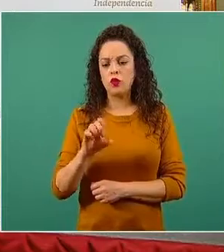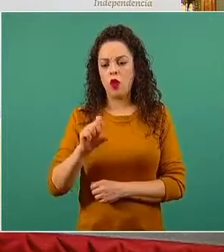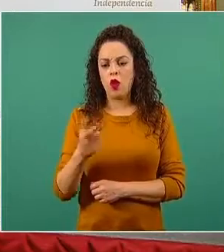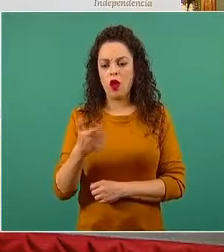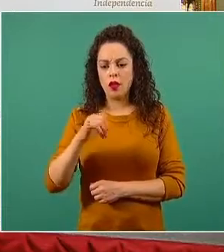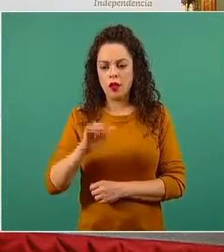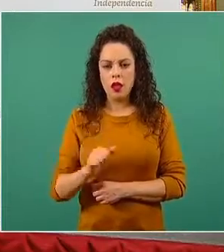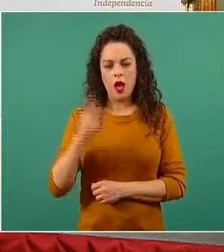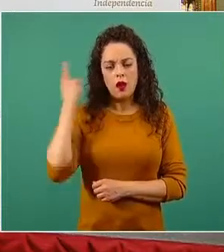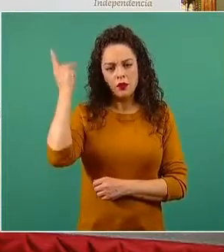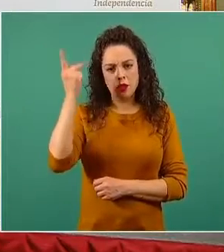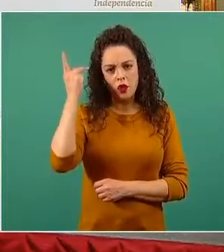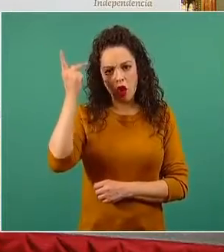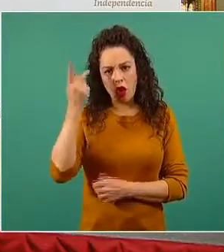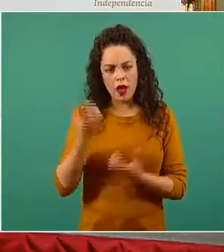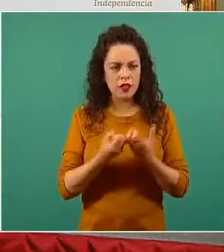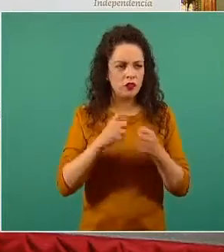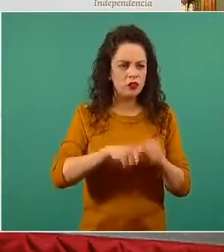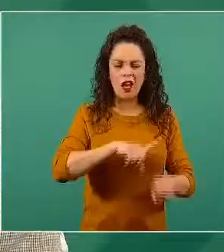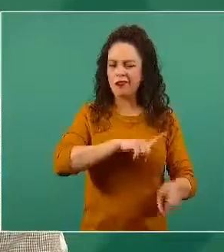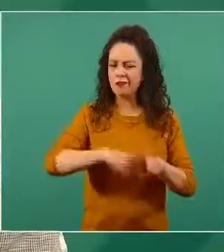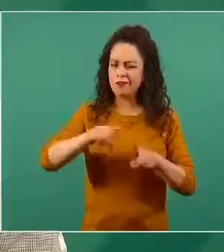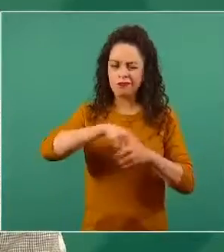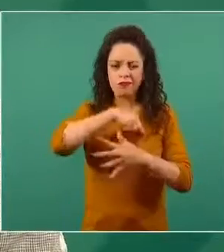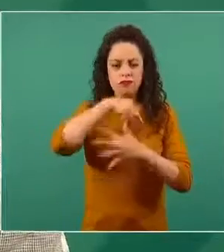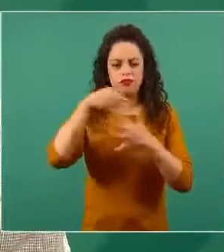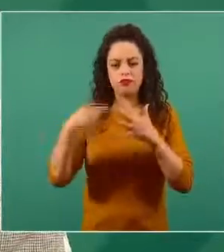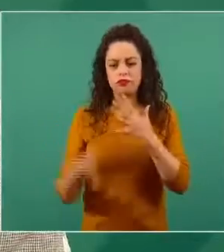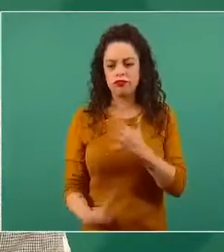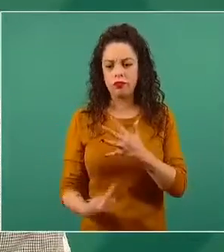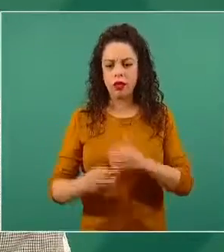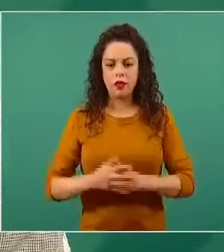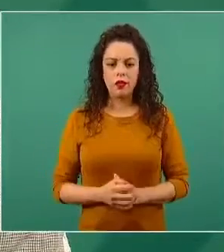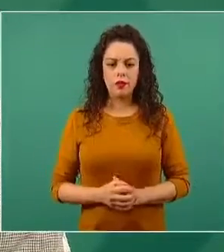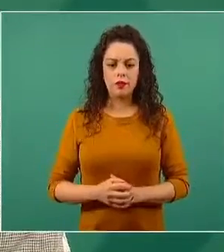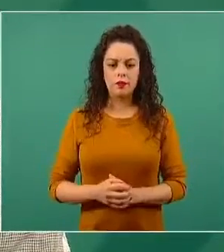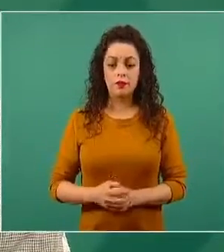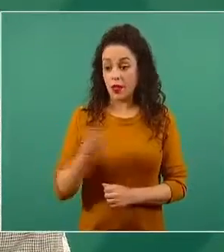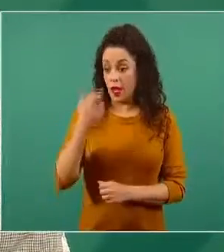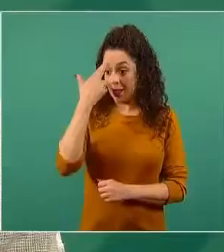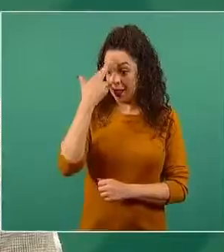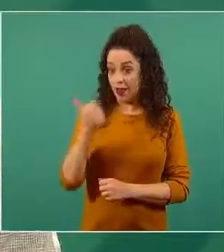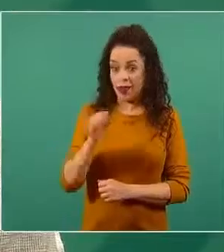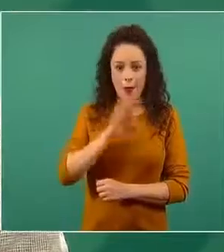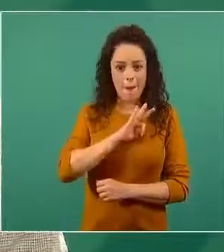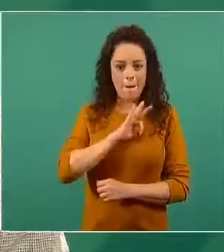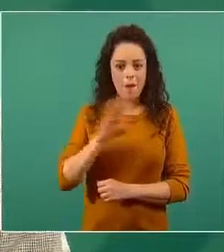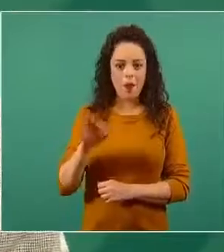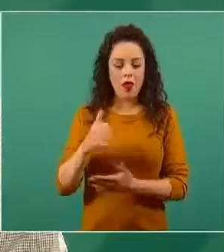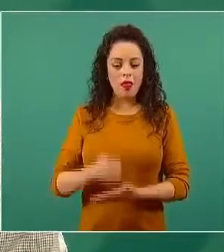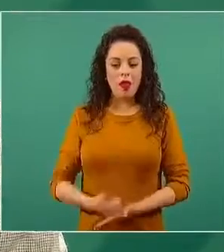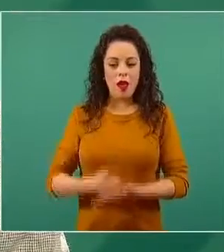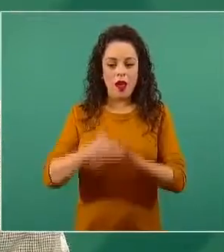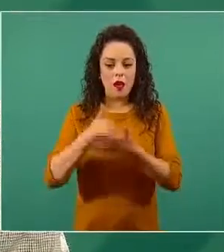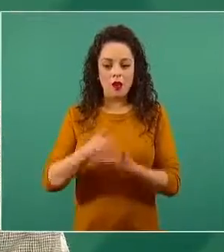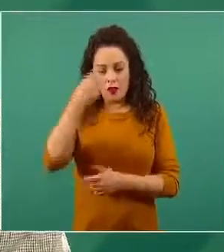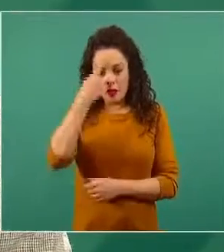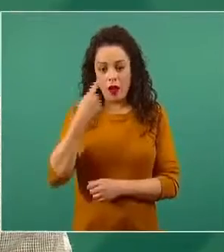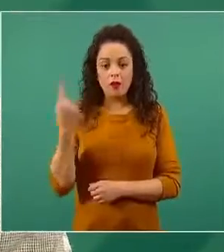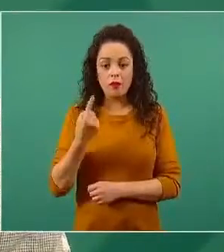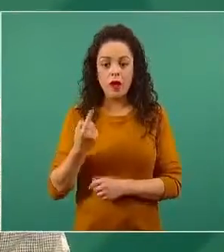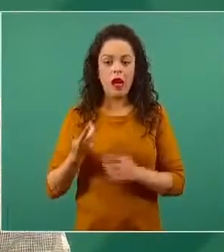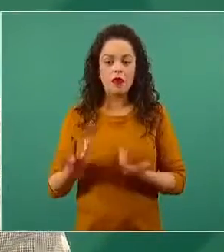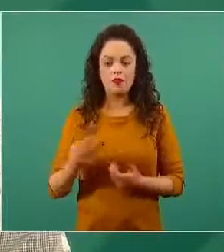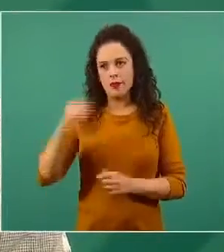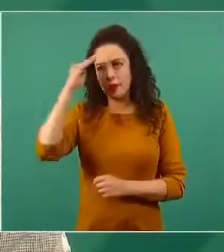social, etcétera, etcétera. Y esto lo que nos ha permitido es que continuamente